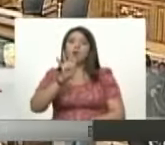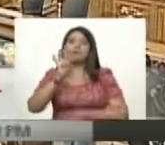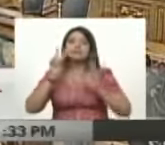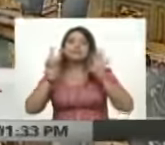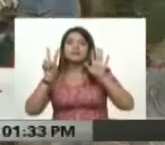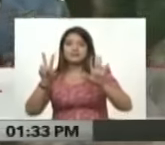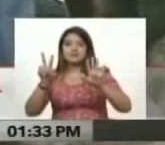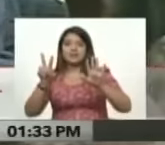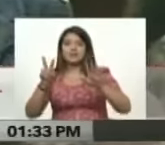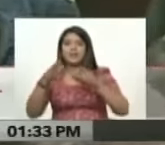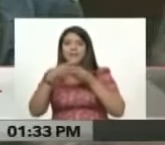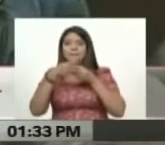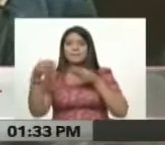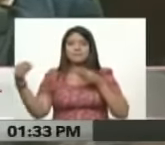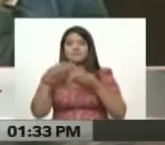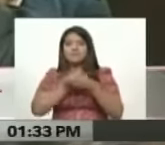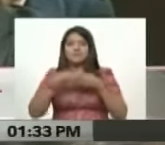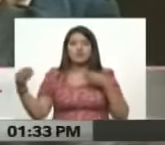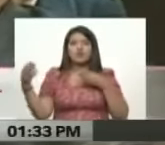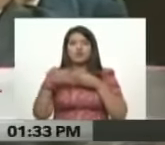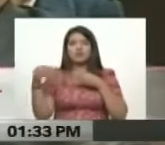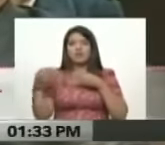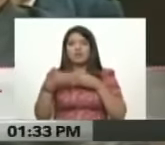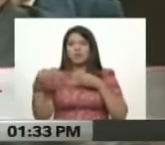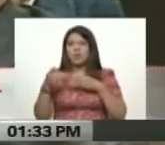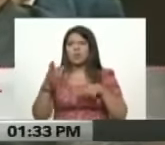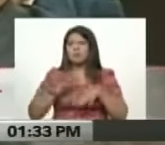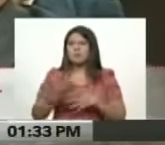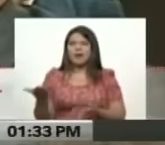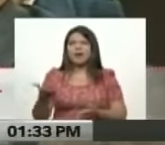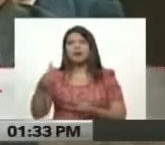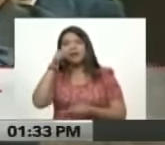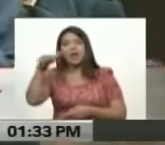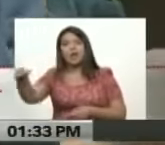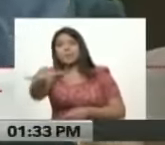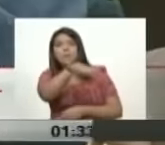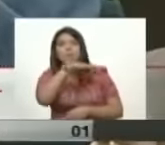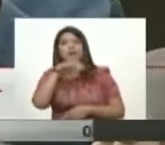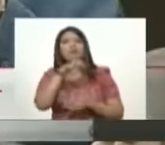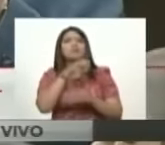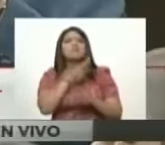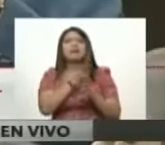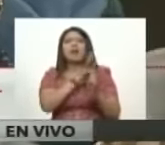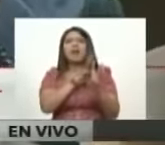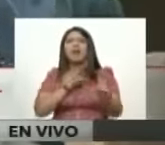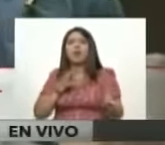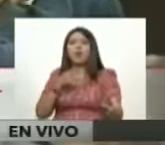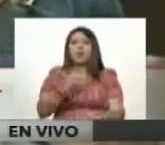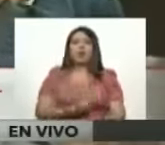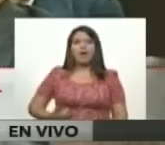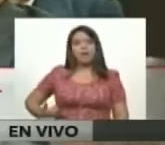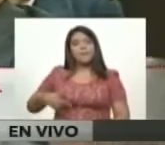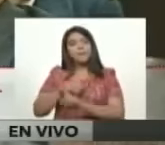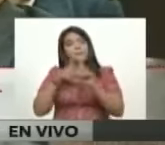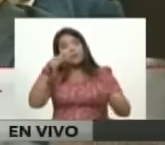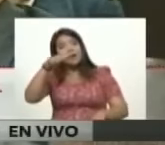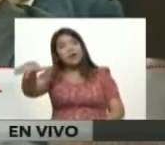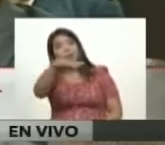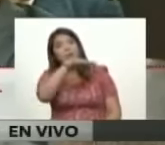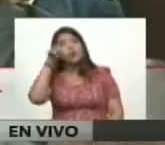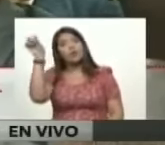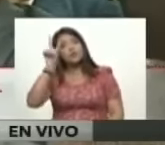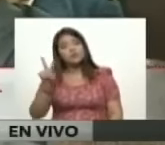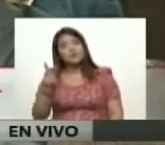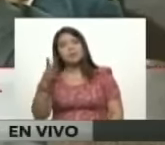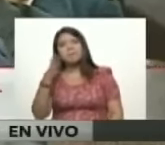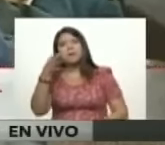23.747 millones de dólares para condenar al pueblo a las colas del hambre. Pero para que el pueblo venezolano tenga una